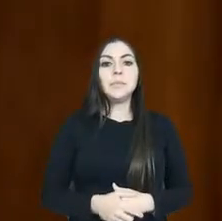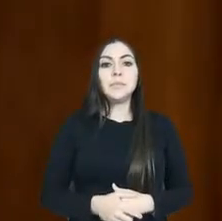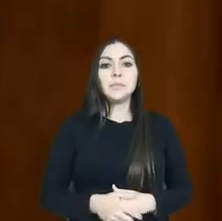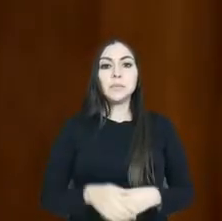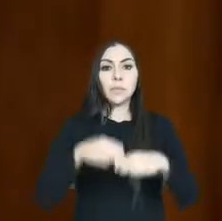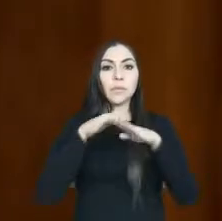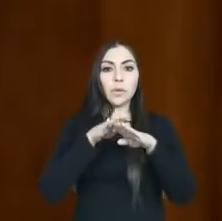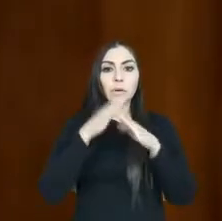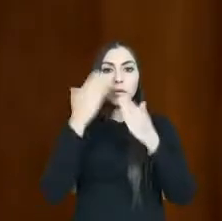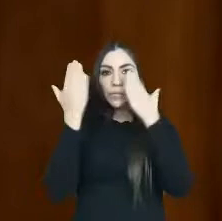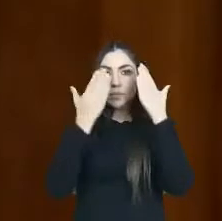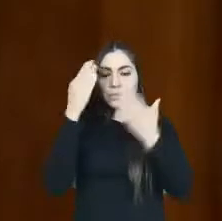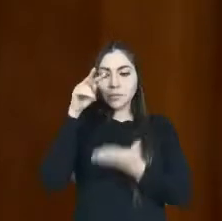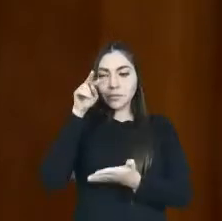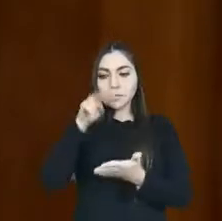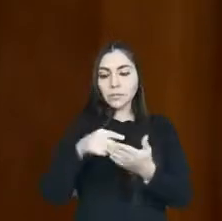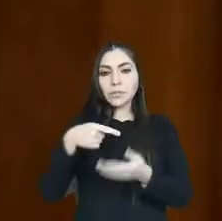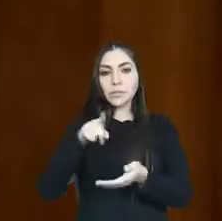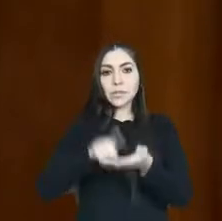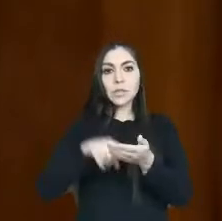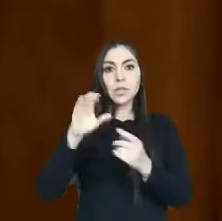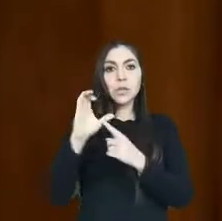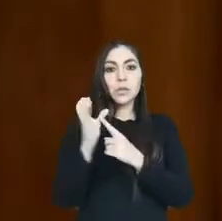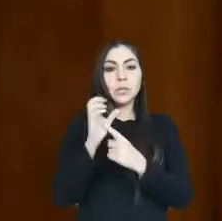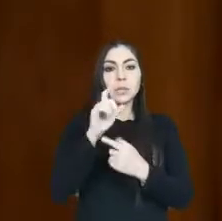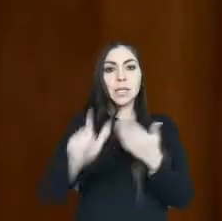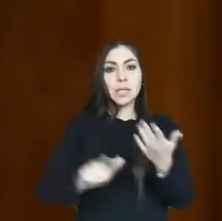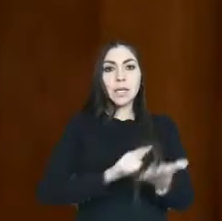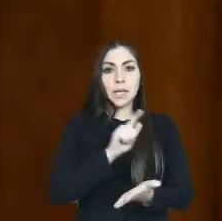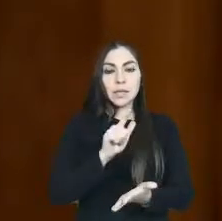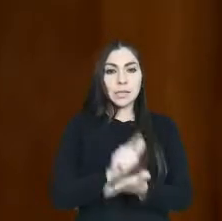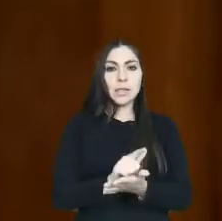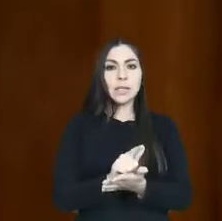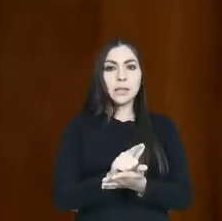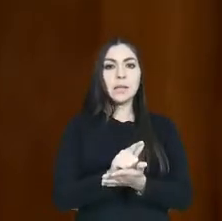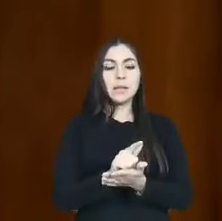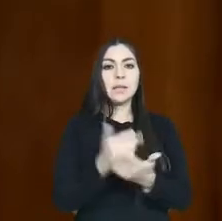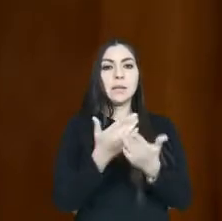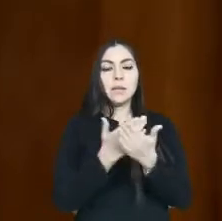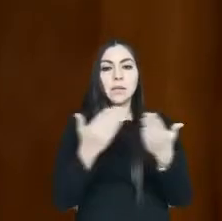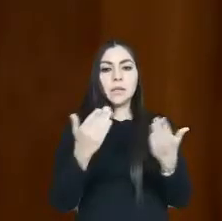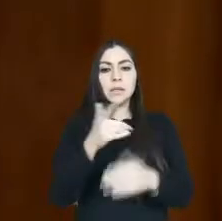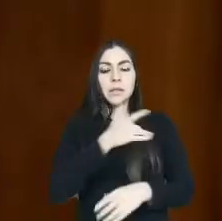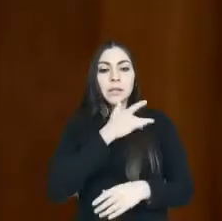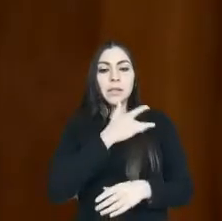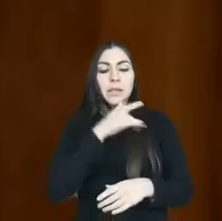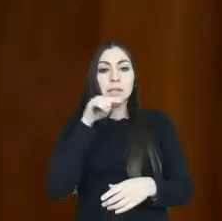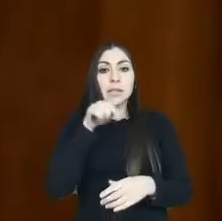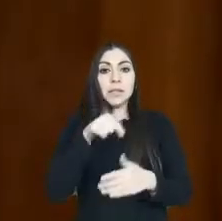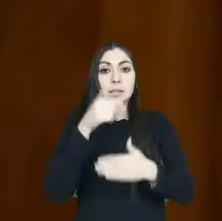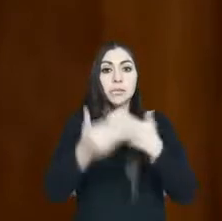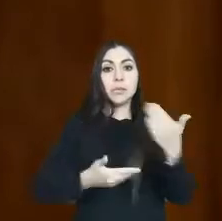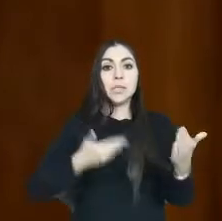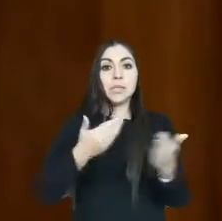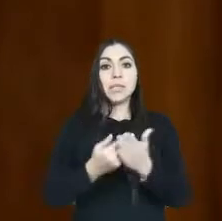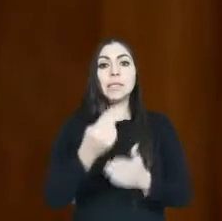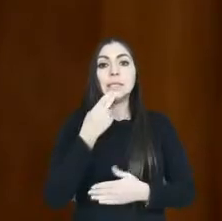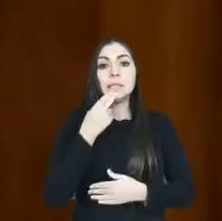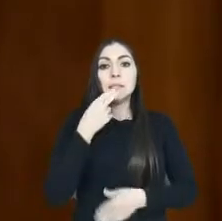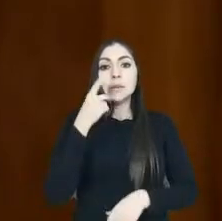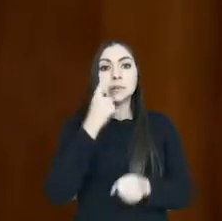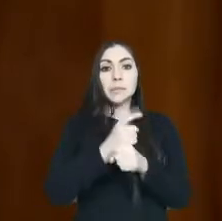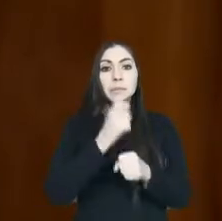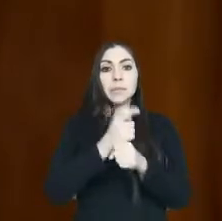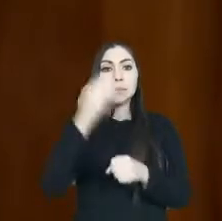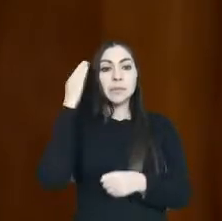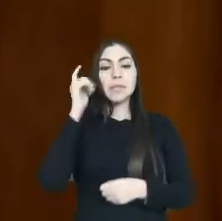el estudio realizado por las comisiones legislativas. Apreciamos que la iniciativa de decreto tiene como propósito principal